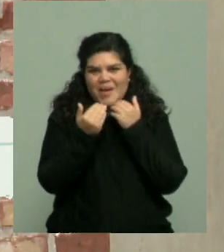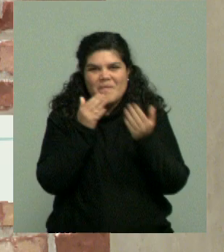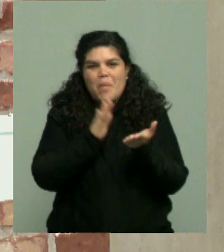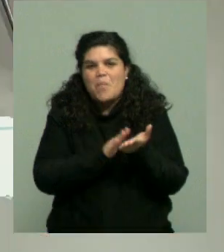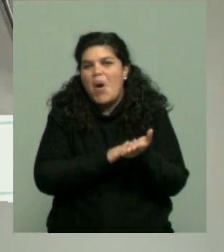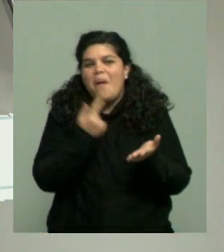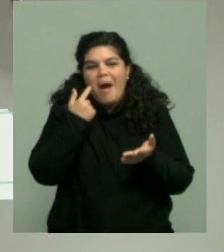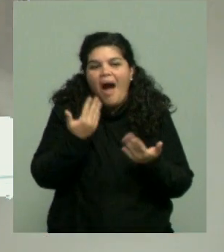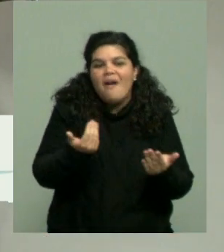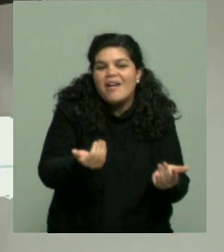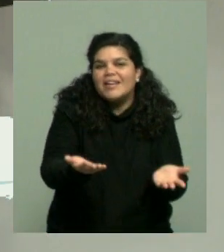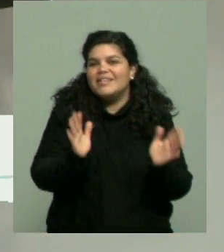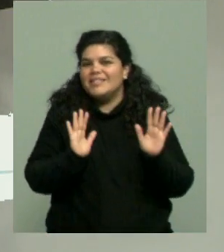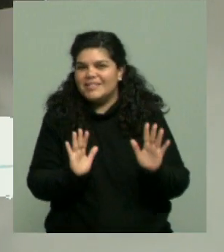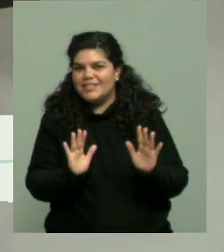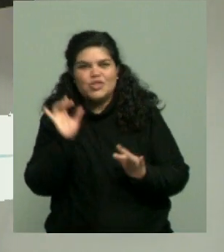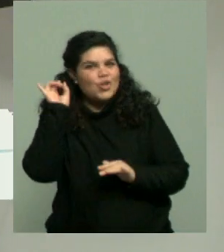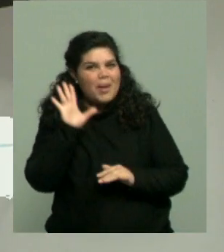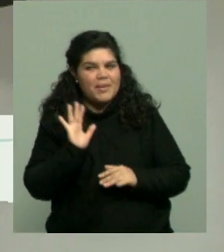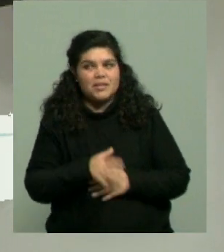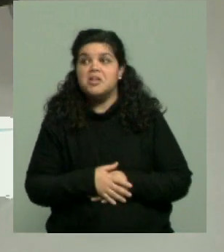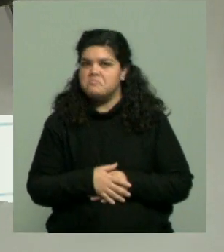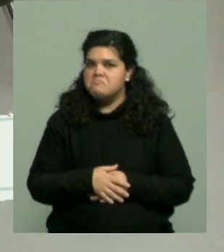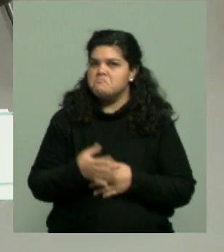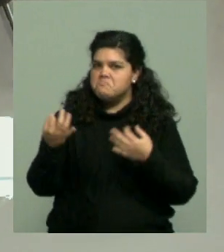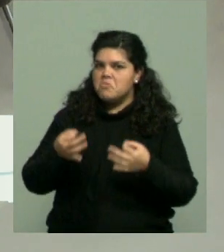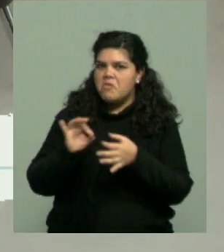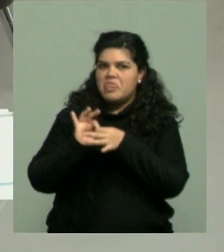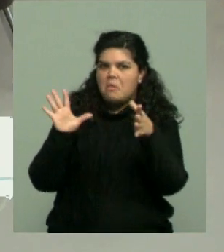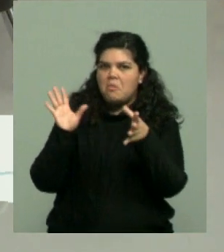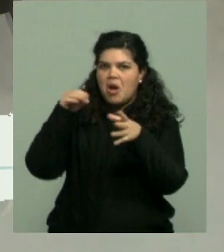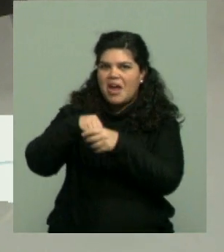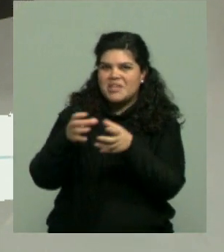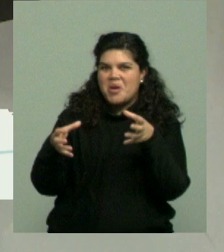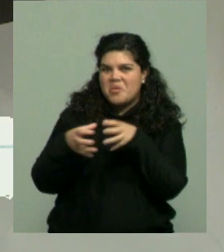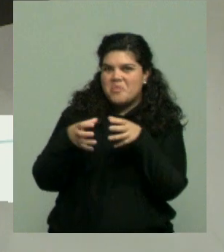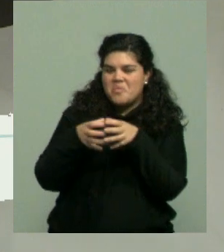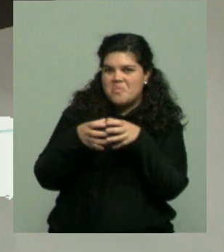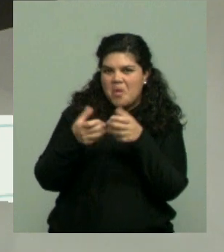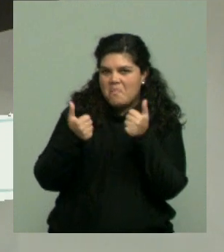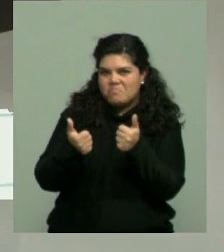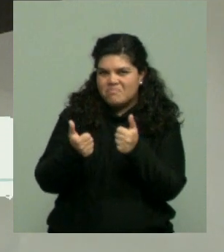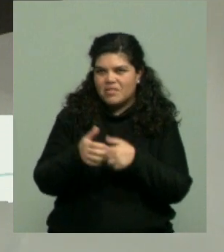vos. Es democrático, entiendo, porque están todos ahí. ¿Componen todos?